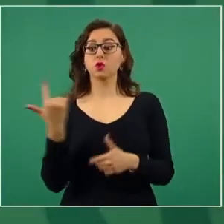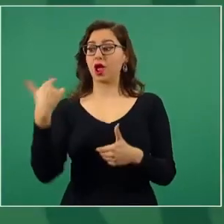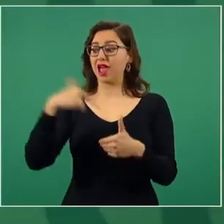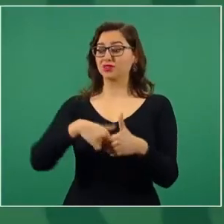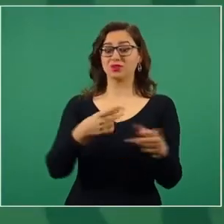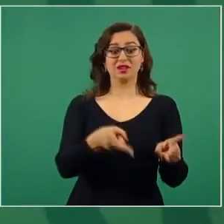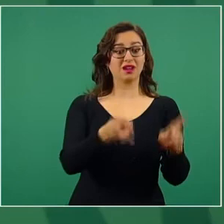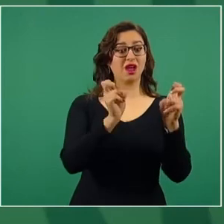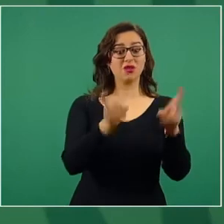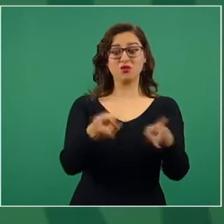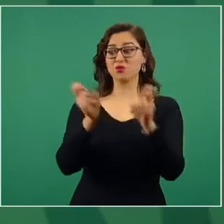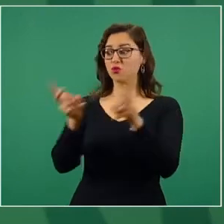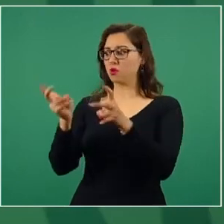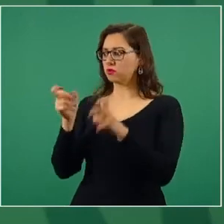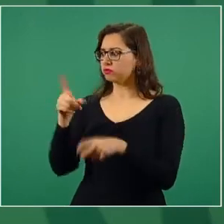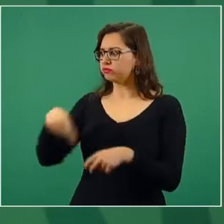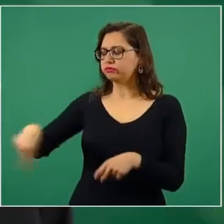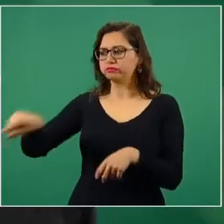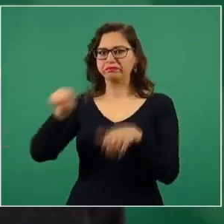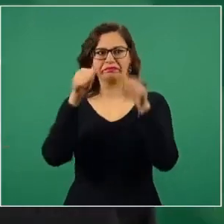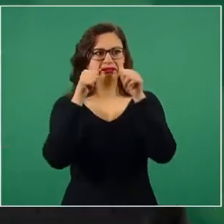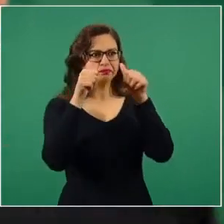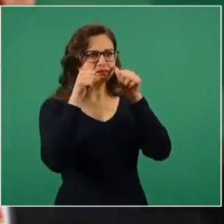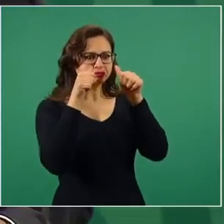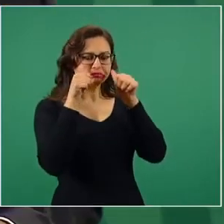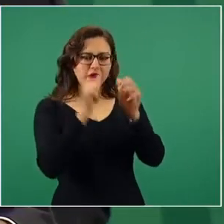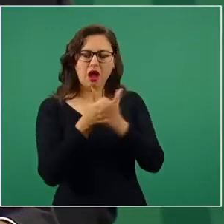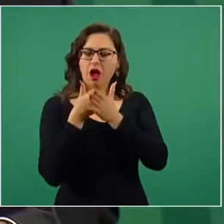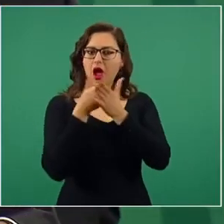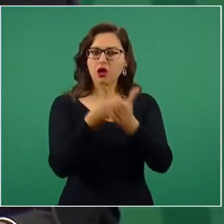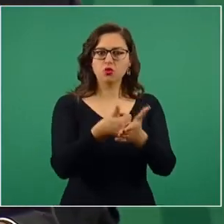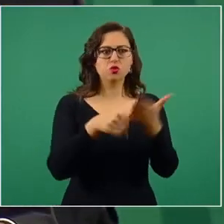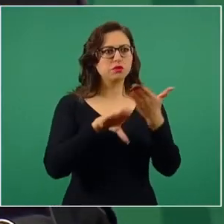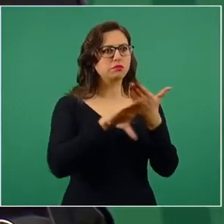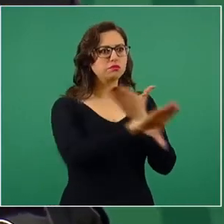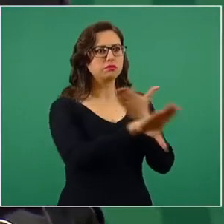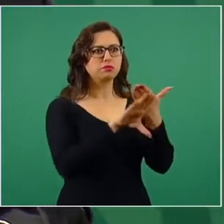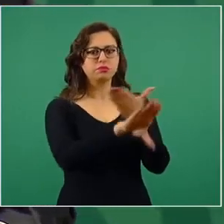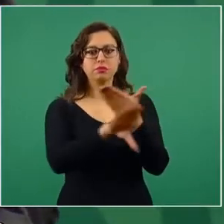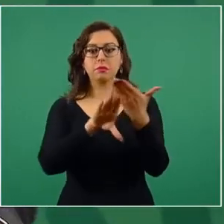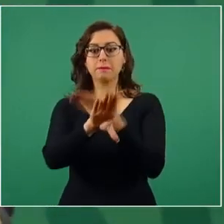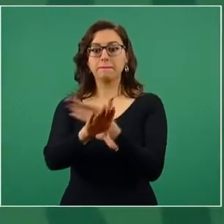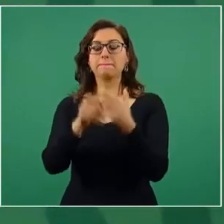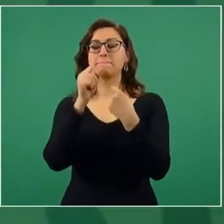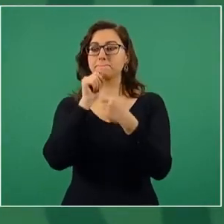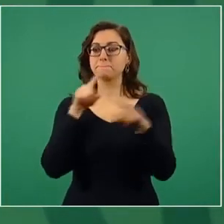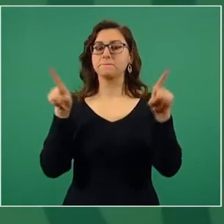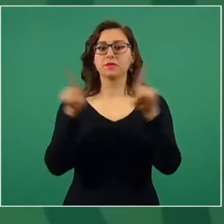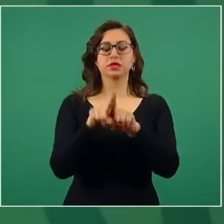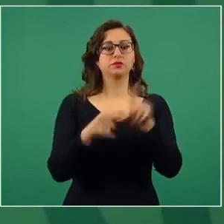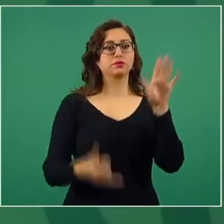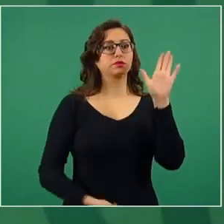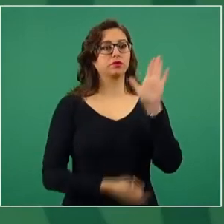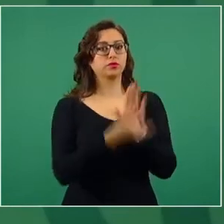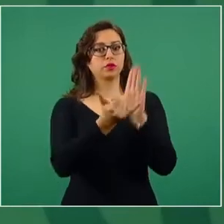en la construcción de instalaciones para la Guardia